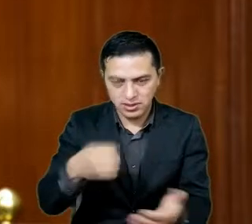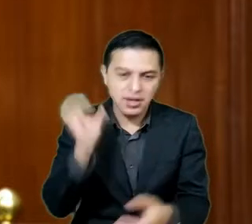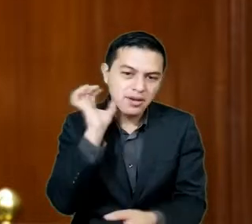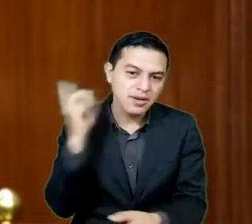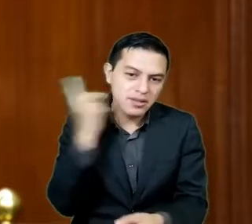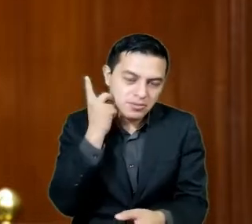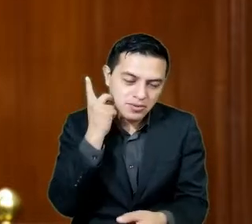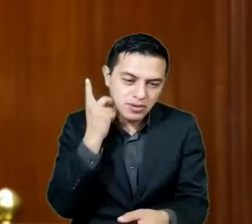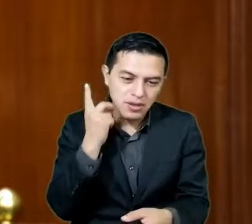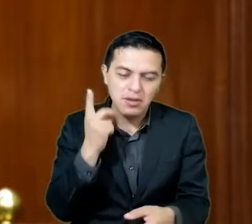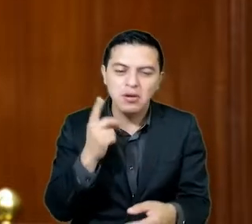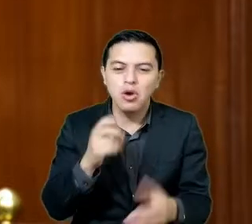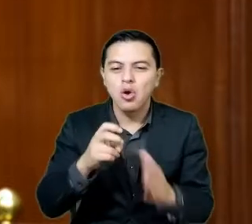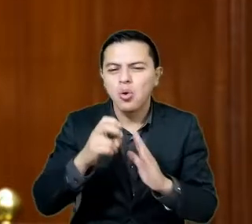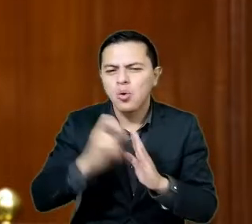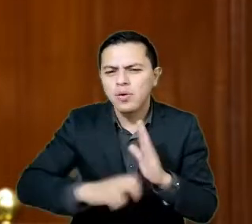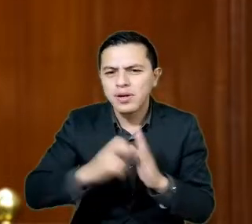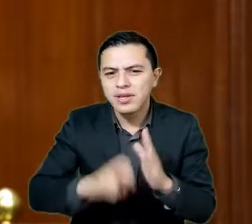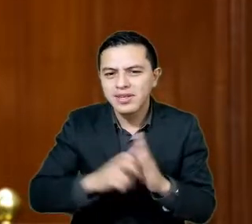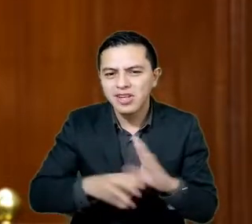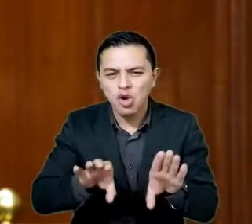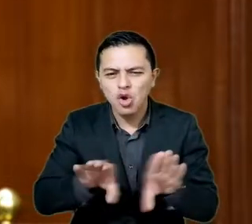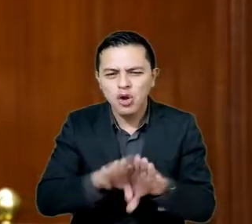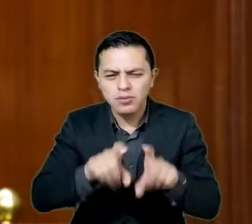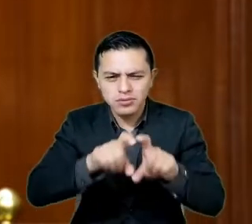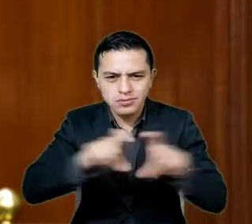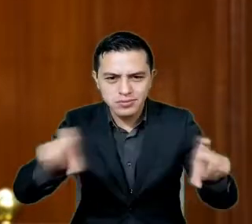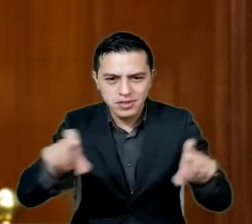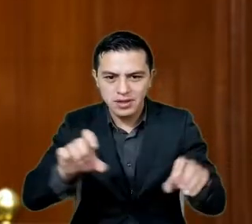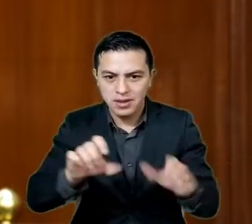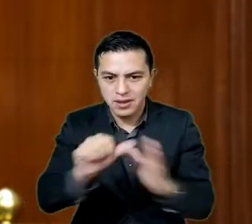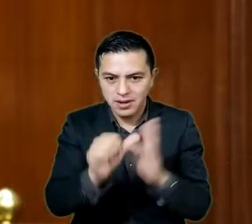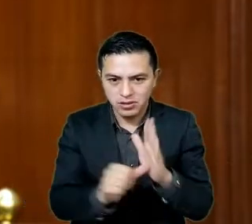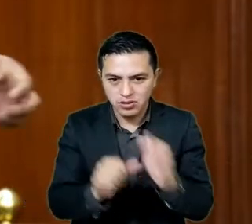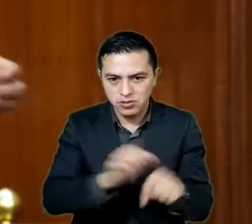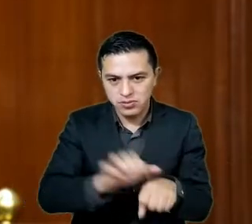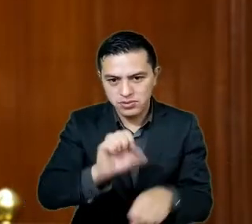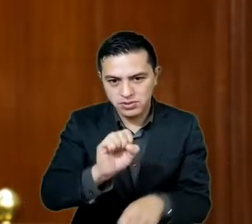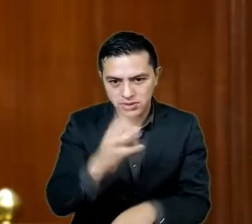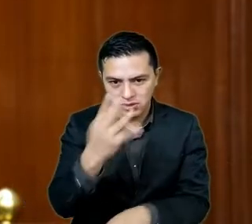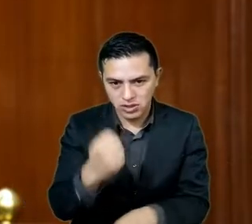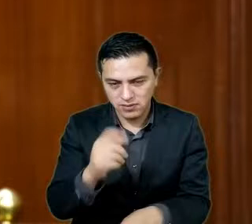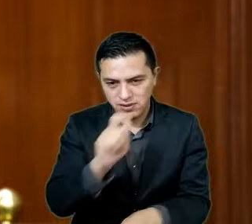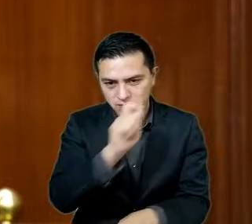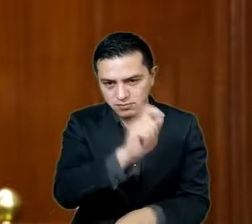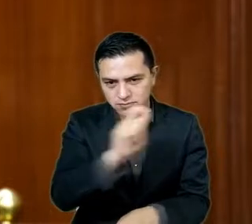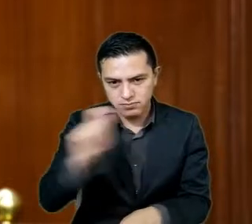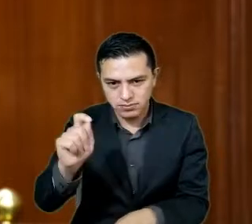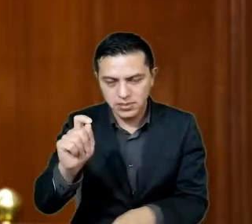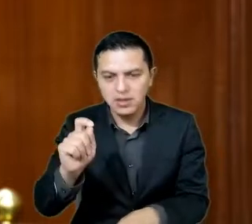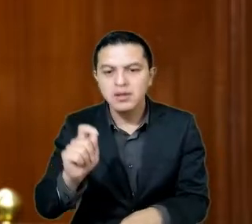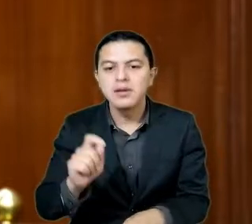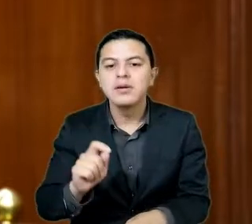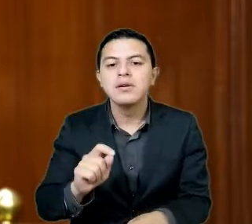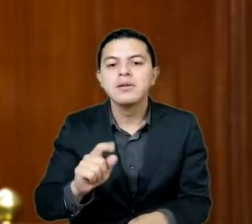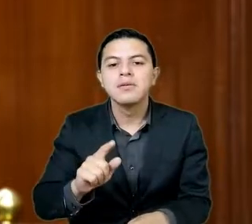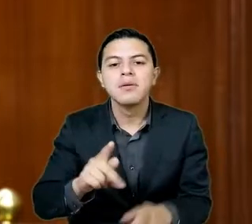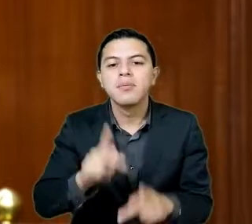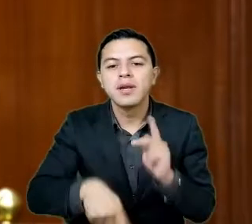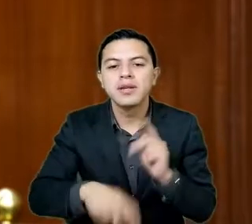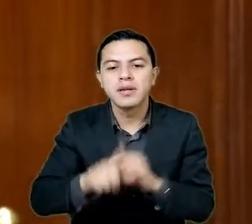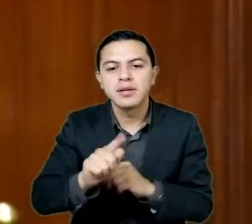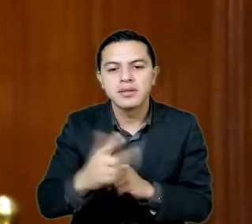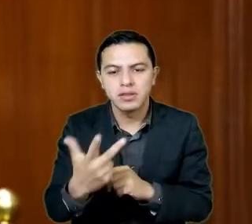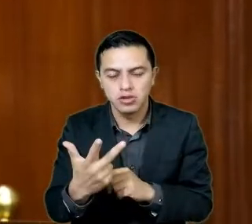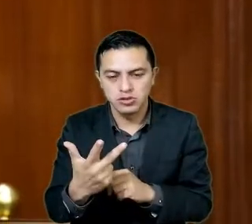de México, para quedar como sigue. Artículo 69, puntos suspensivos. Fracción 38ª, la Comisión para la